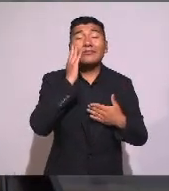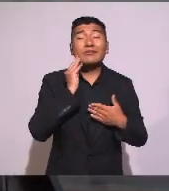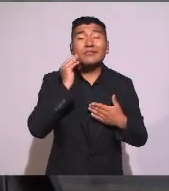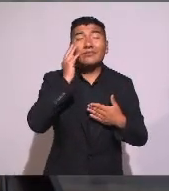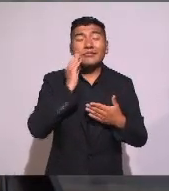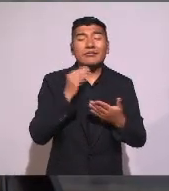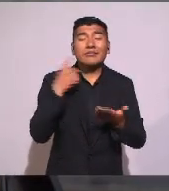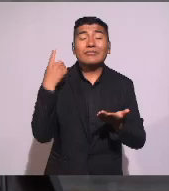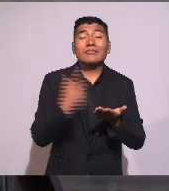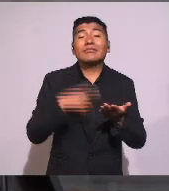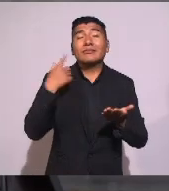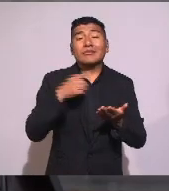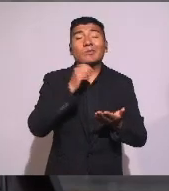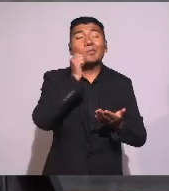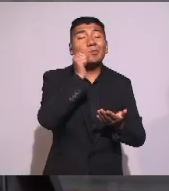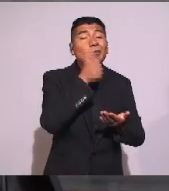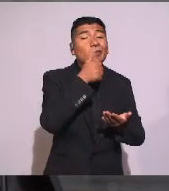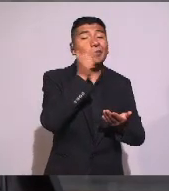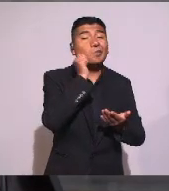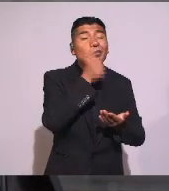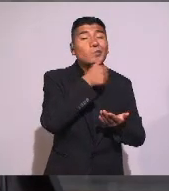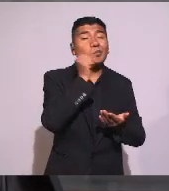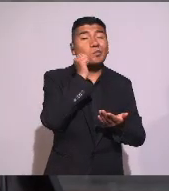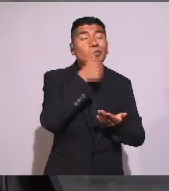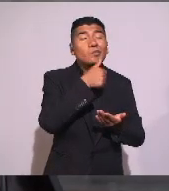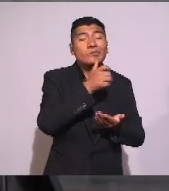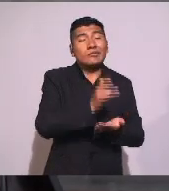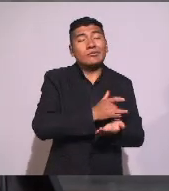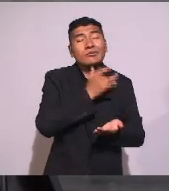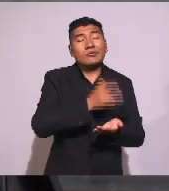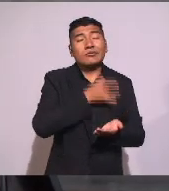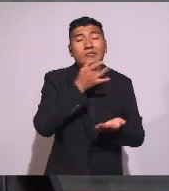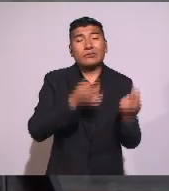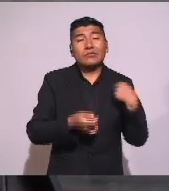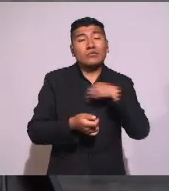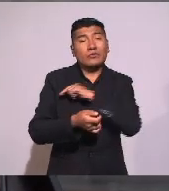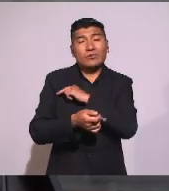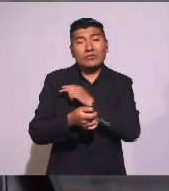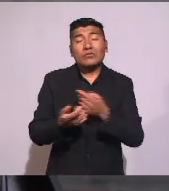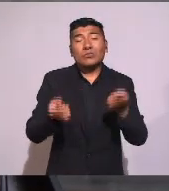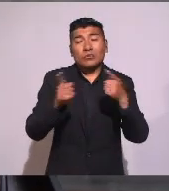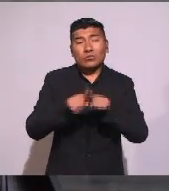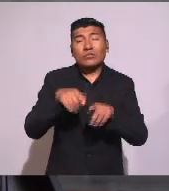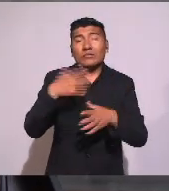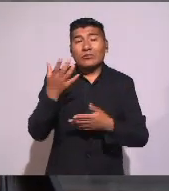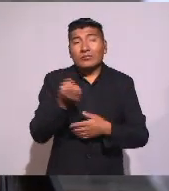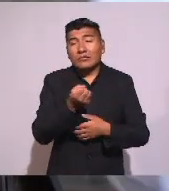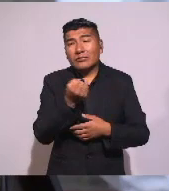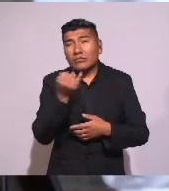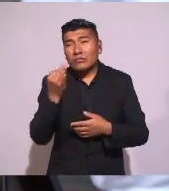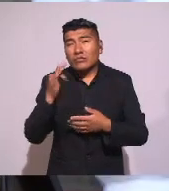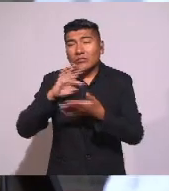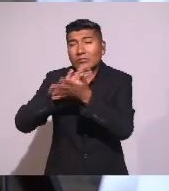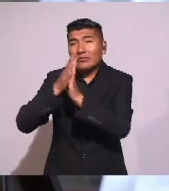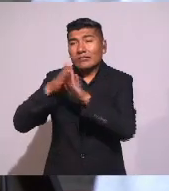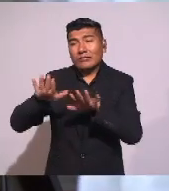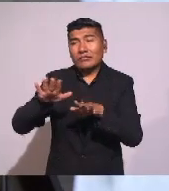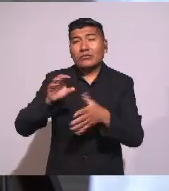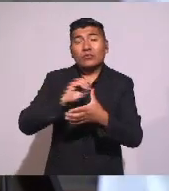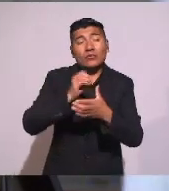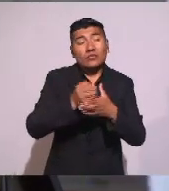a veces en la vida diaria la percibimos nosotros cuando hay cierta calma o incluso